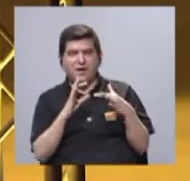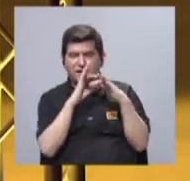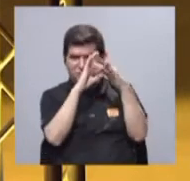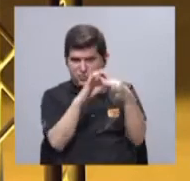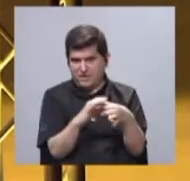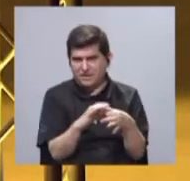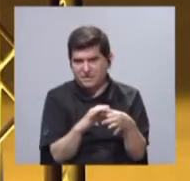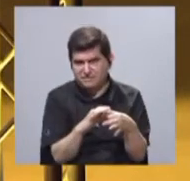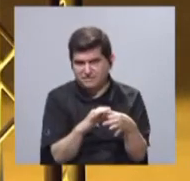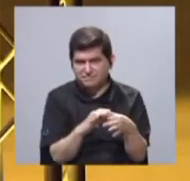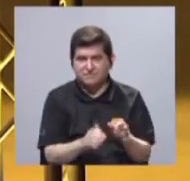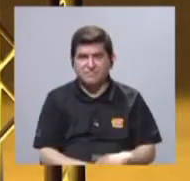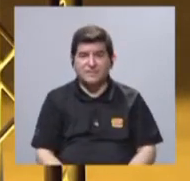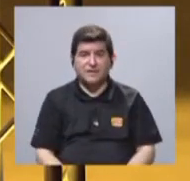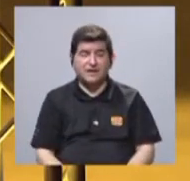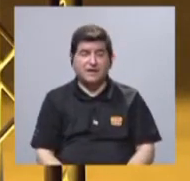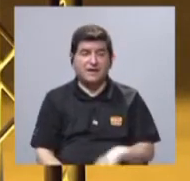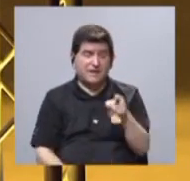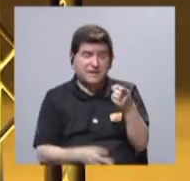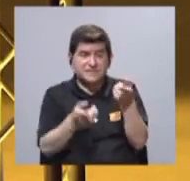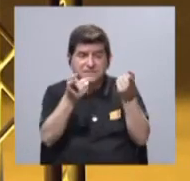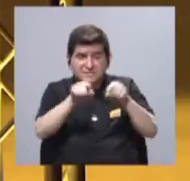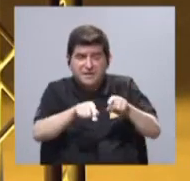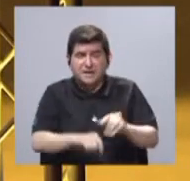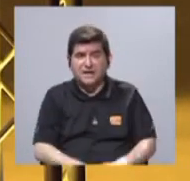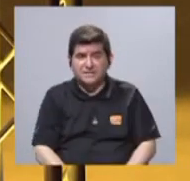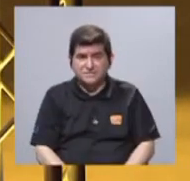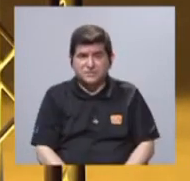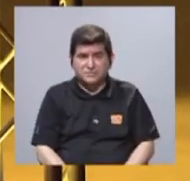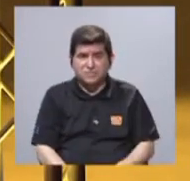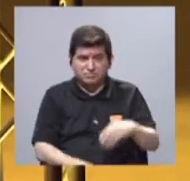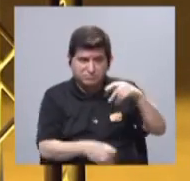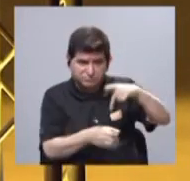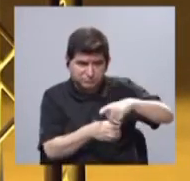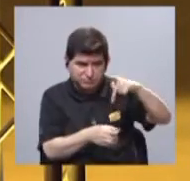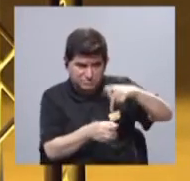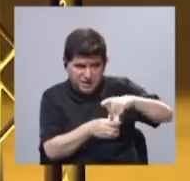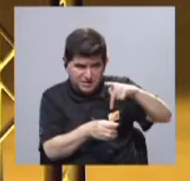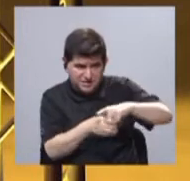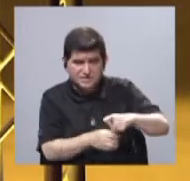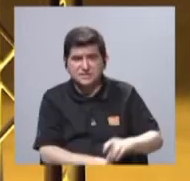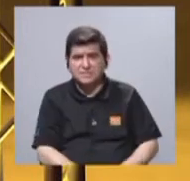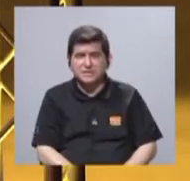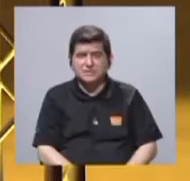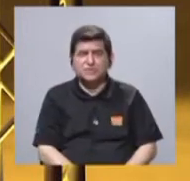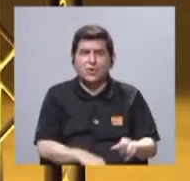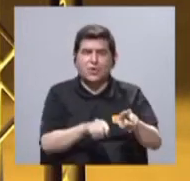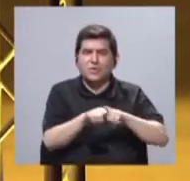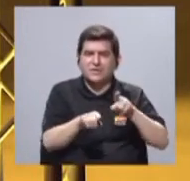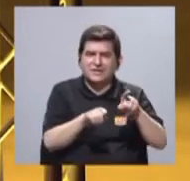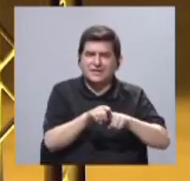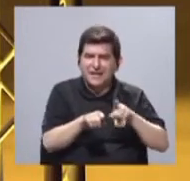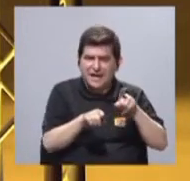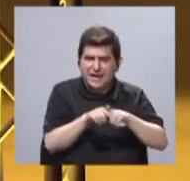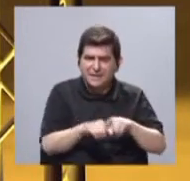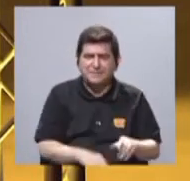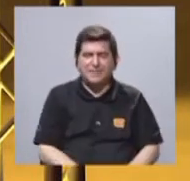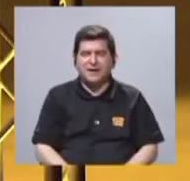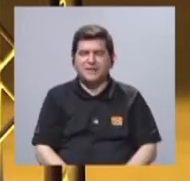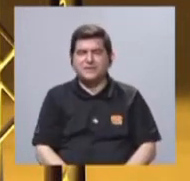proyecto que apuntaba a la unidad entre digamos,